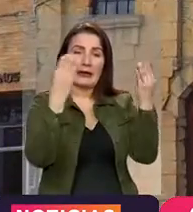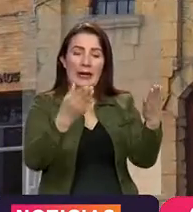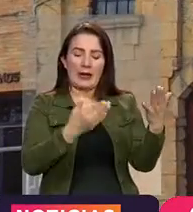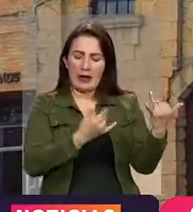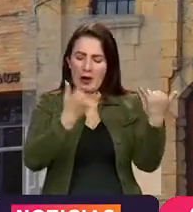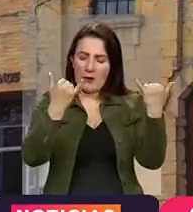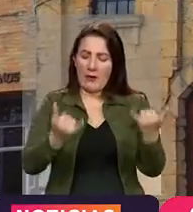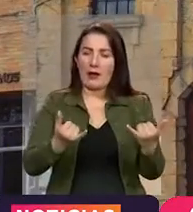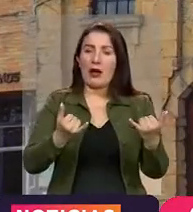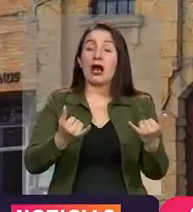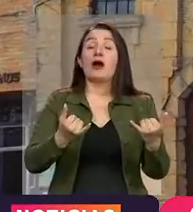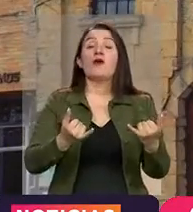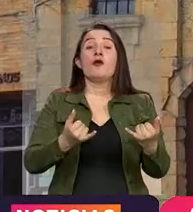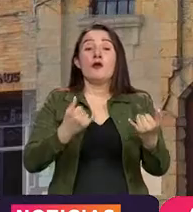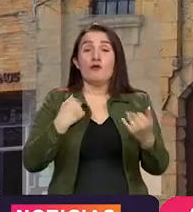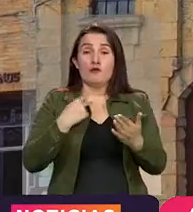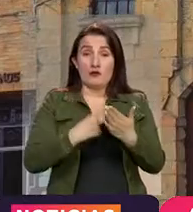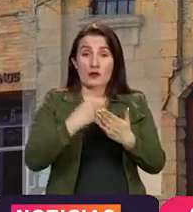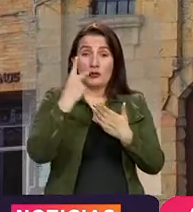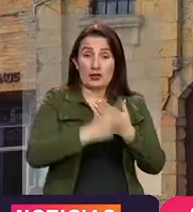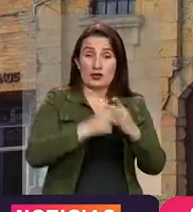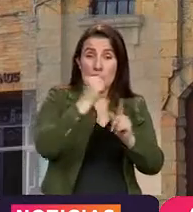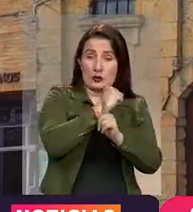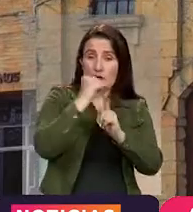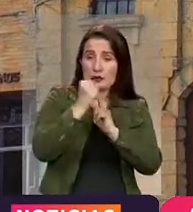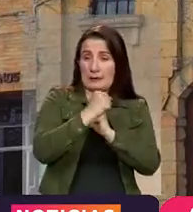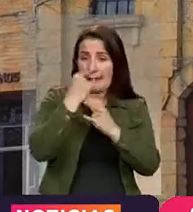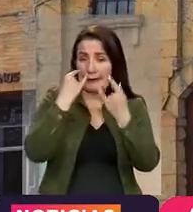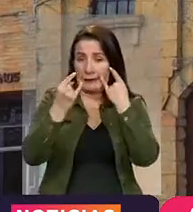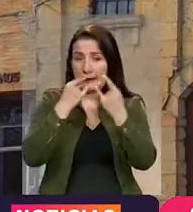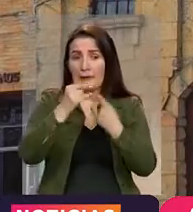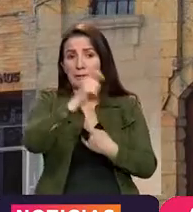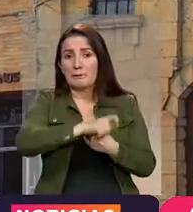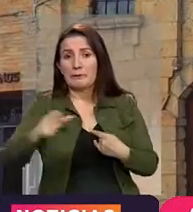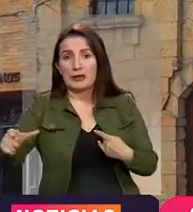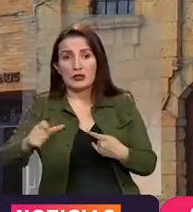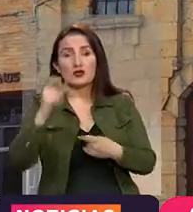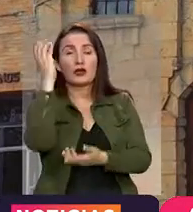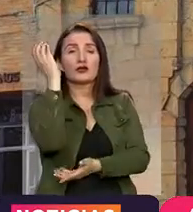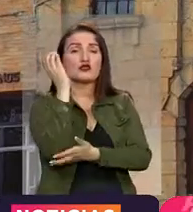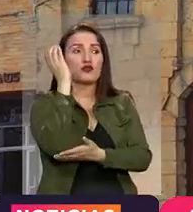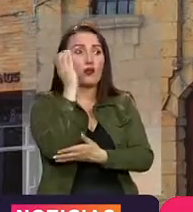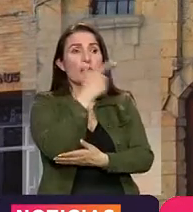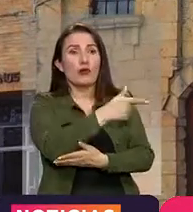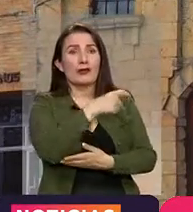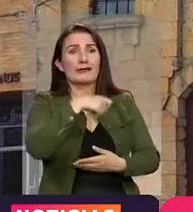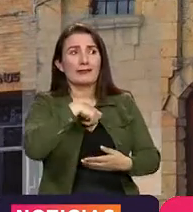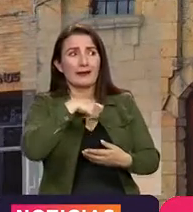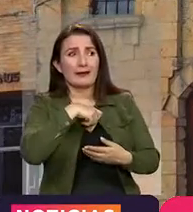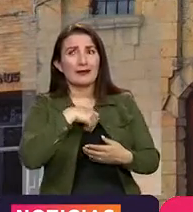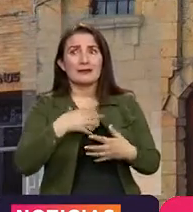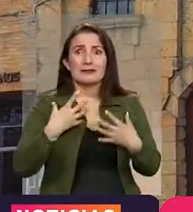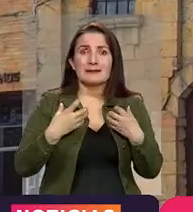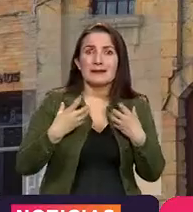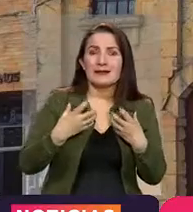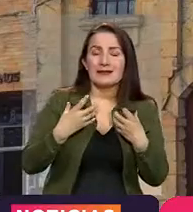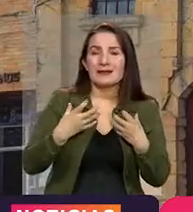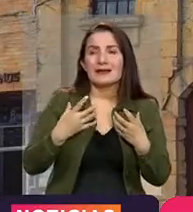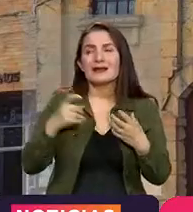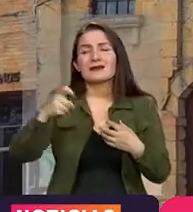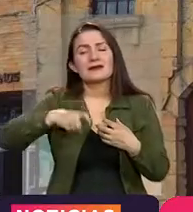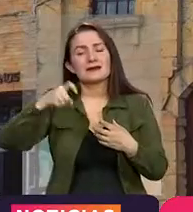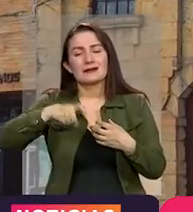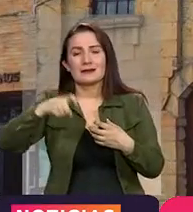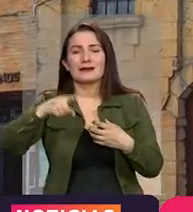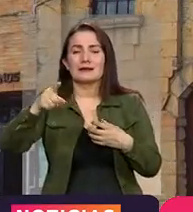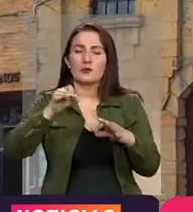realidad un proyecto de vivienda de interés social y prioritario para la gente del municipio de Sopó, que tenía muchas ansias y ganas y